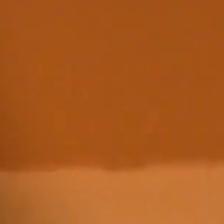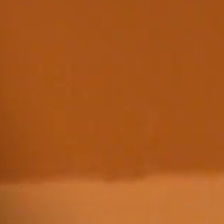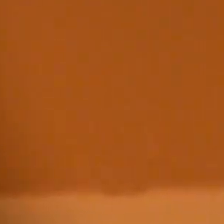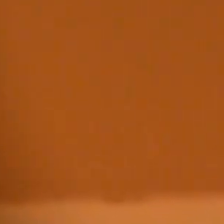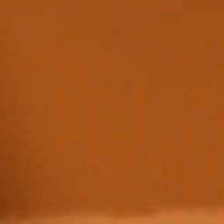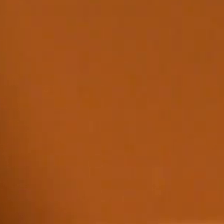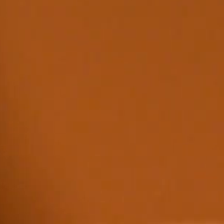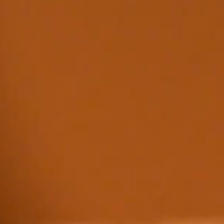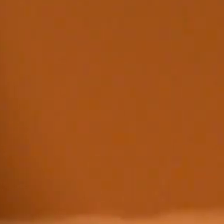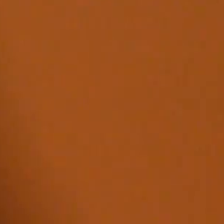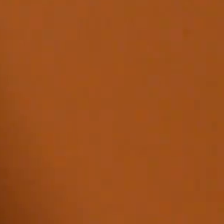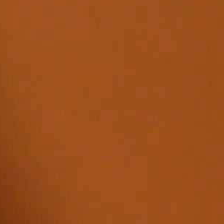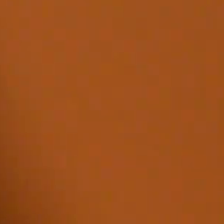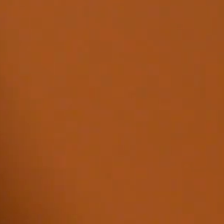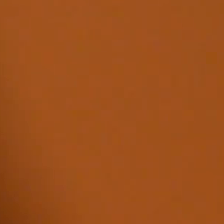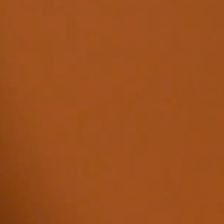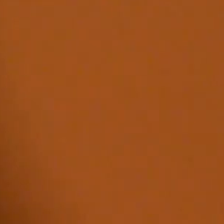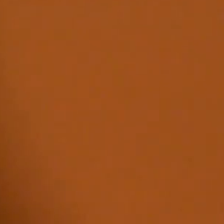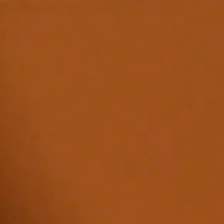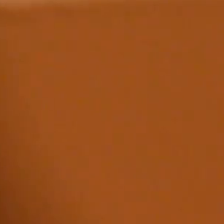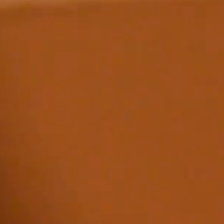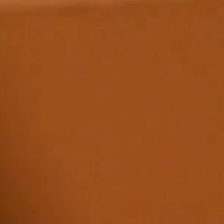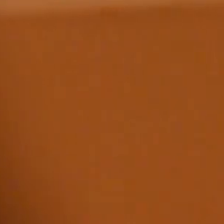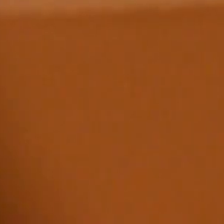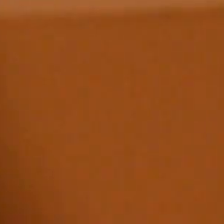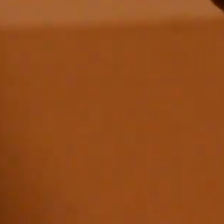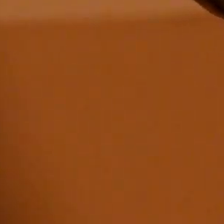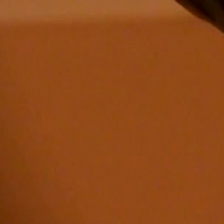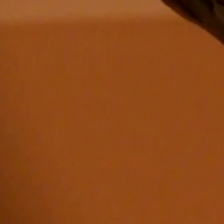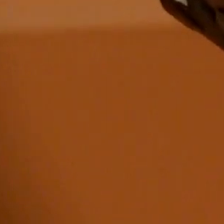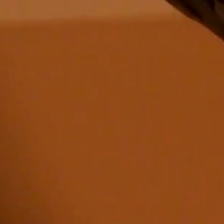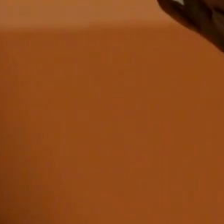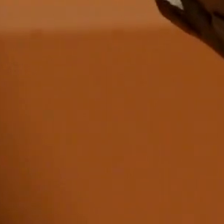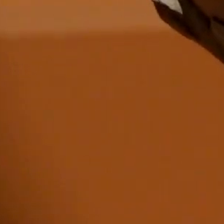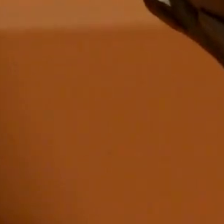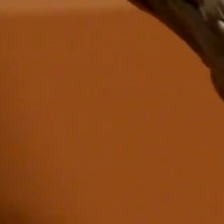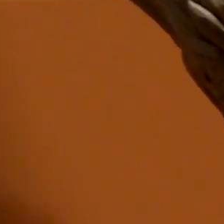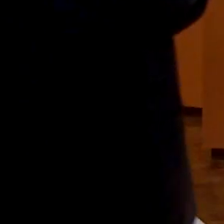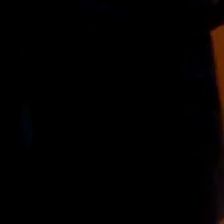mexicano, es decir, sin estudios académicos, pero que nos evocan al mismo entorno o un